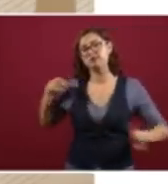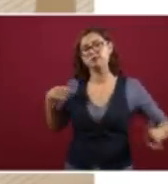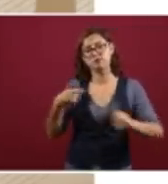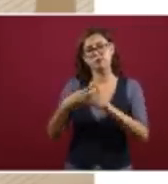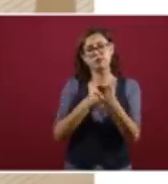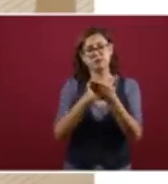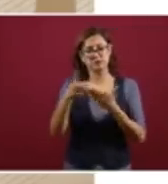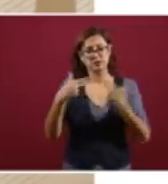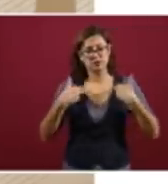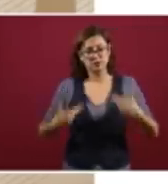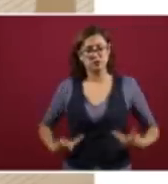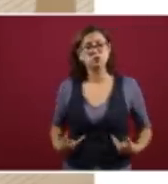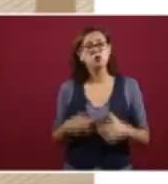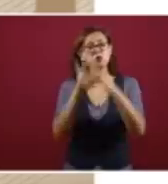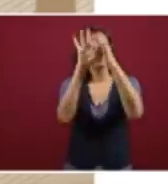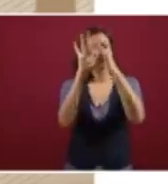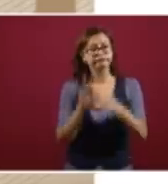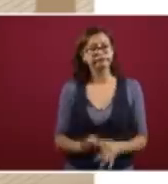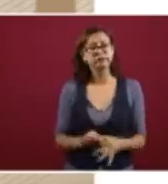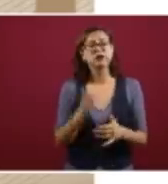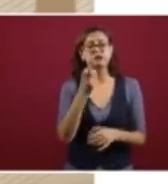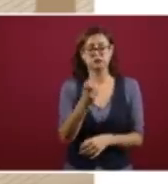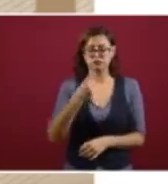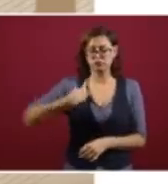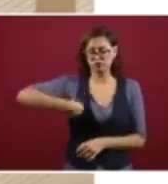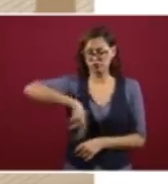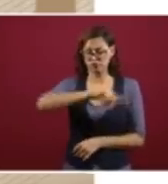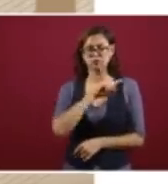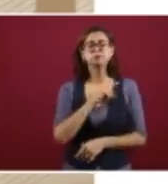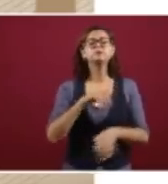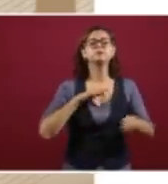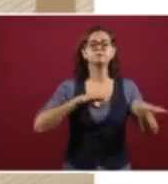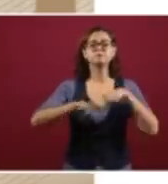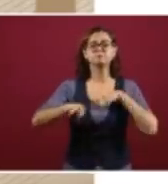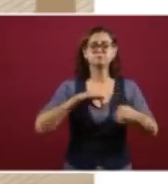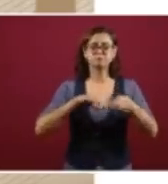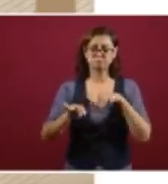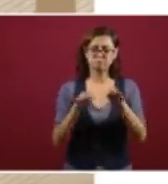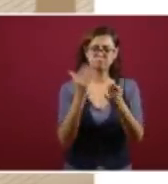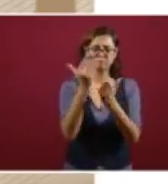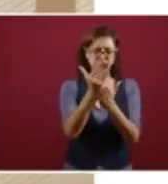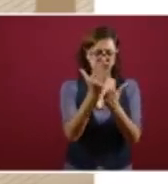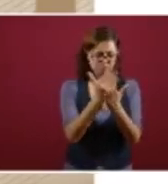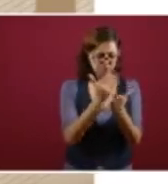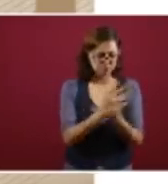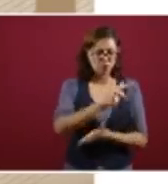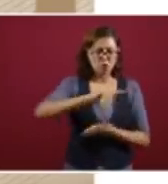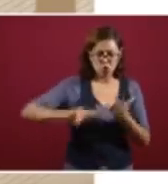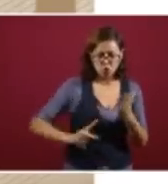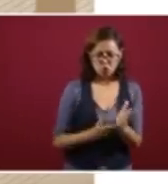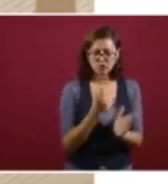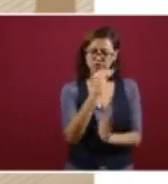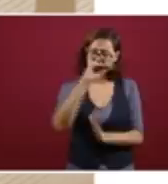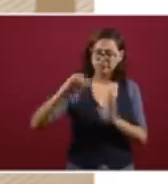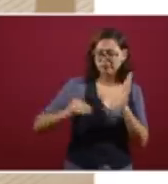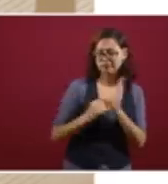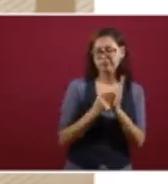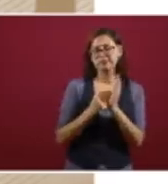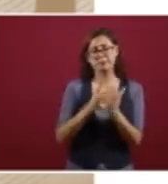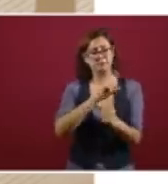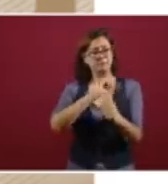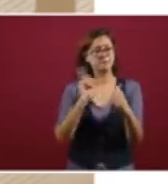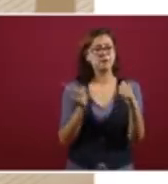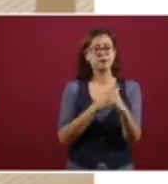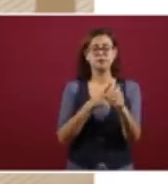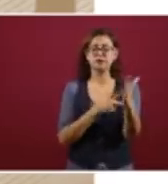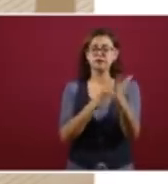pues hemos venido trabajando para garantizar o restituir esos derechos, por un lado garantizando el derecho a la información,